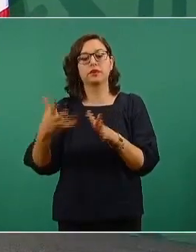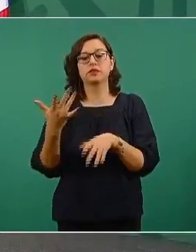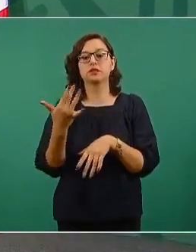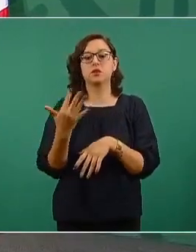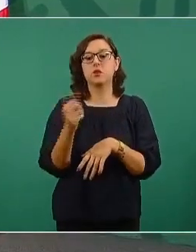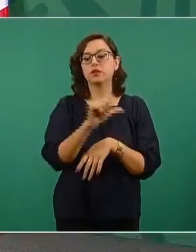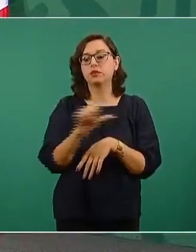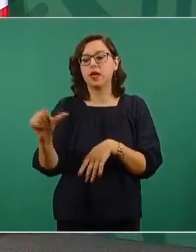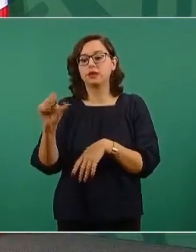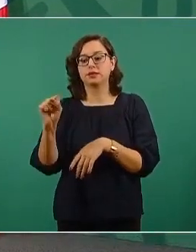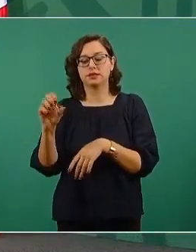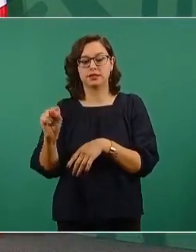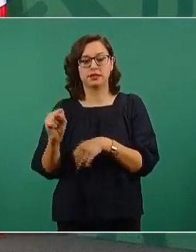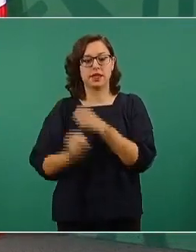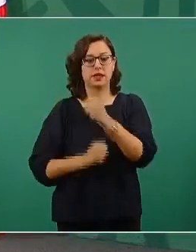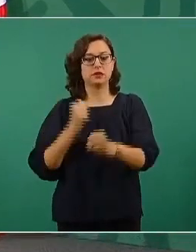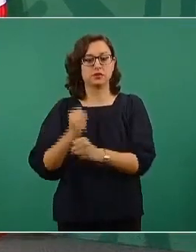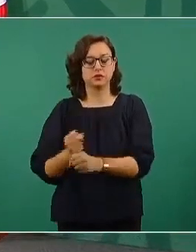a 60 años,